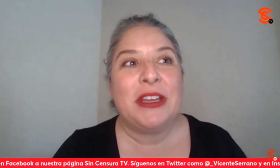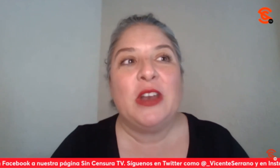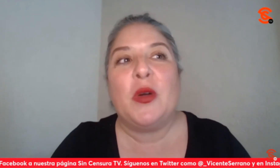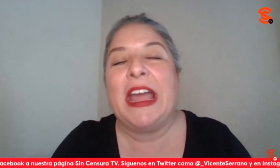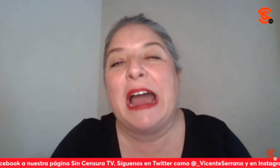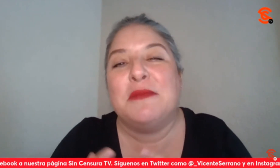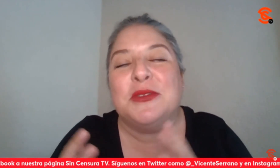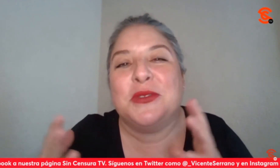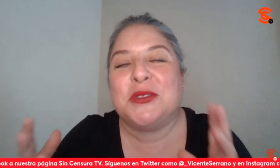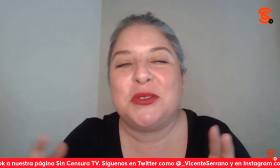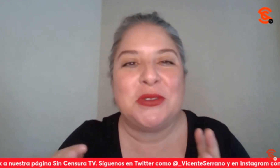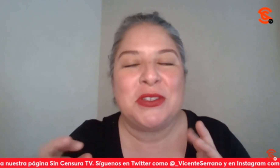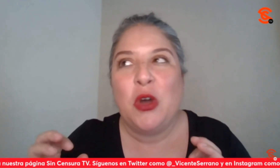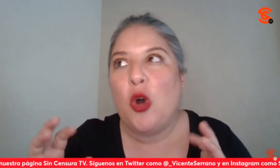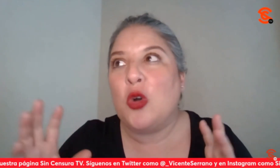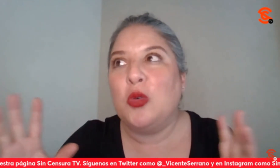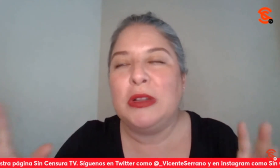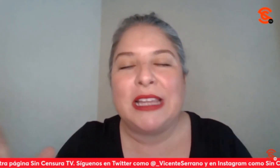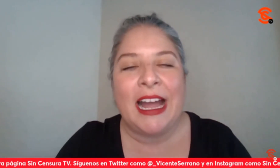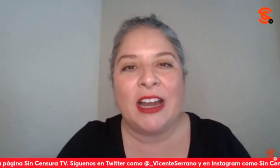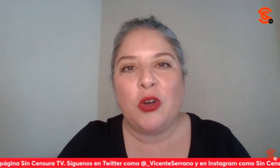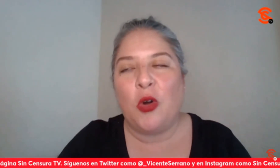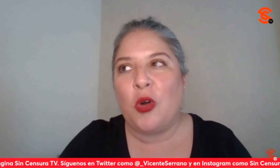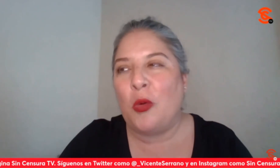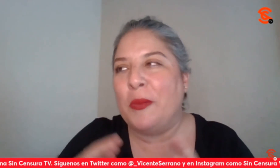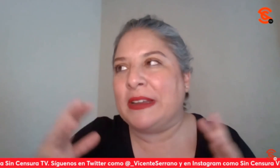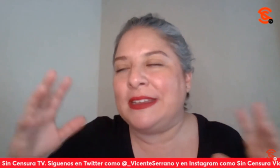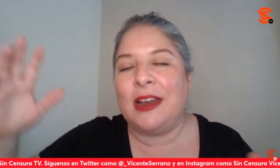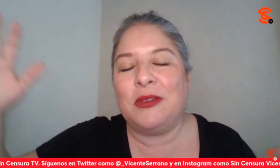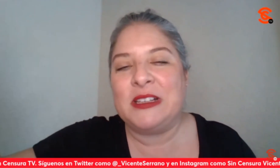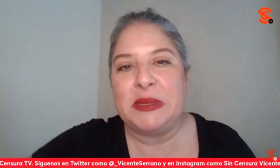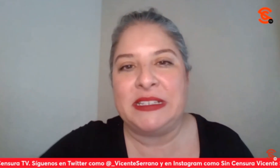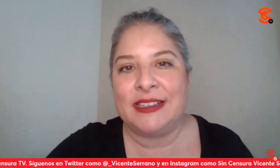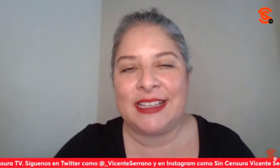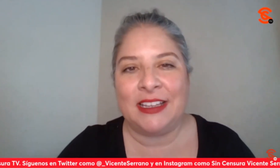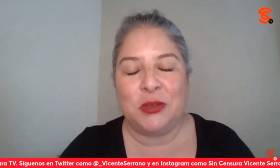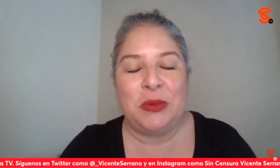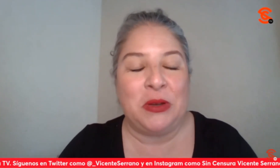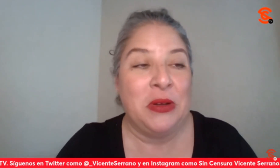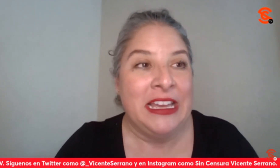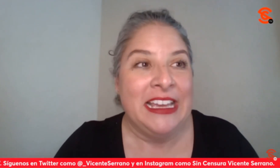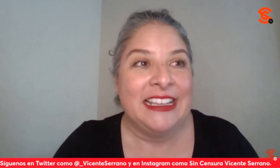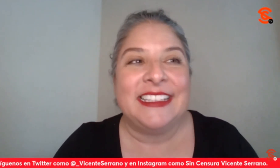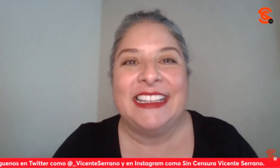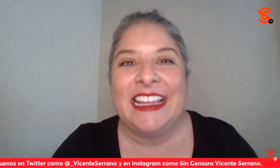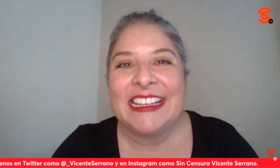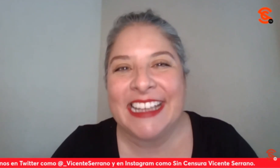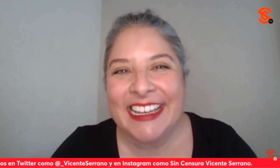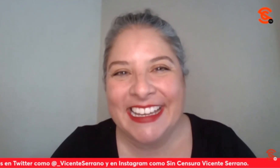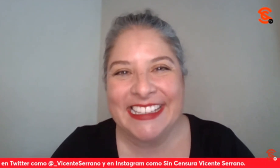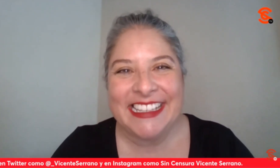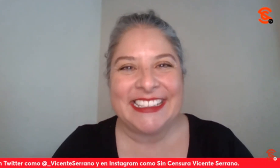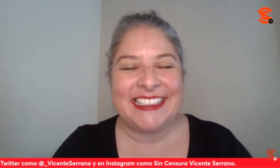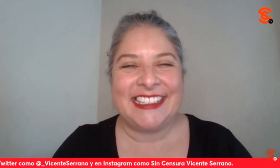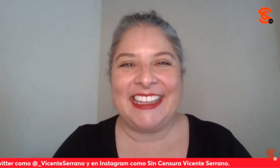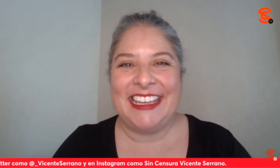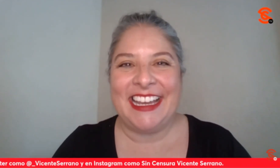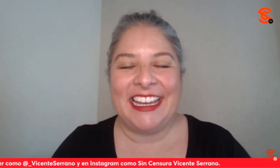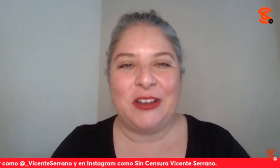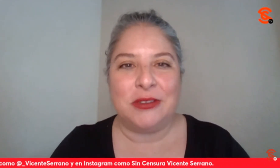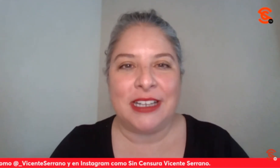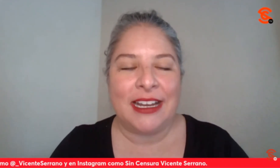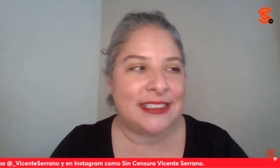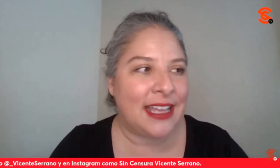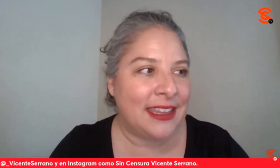no porque lo queramos nosotros ocultar o convertir en una especie de santo, pero si ni las agencias que se dedican